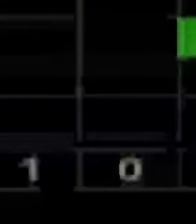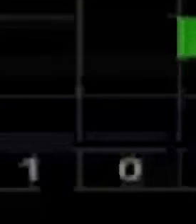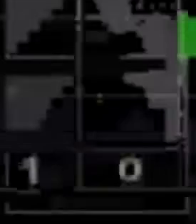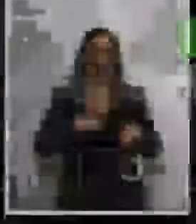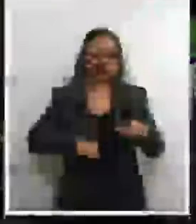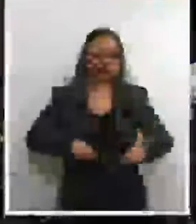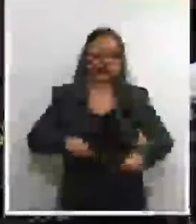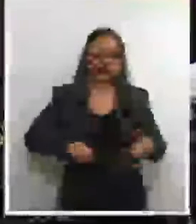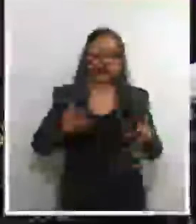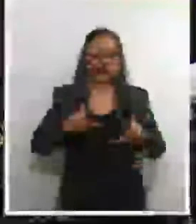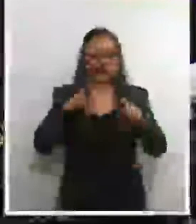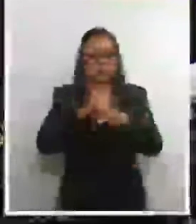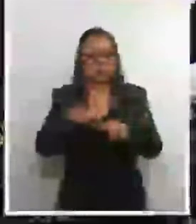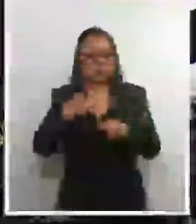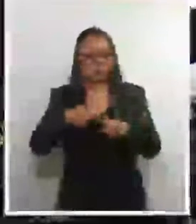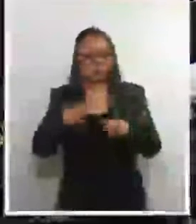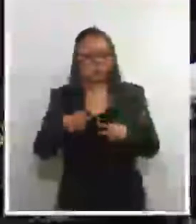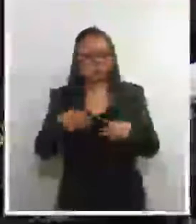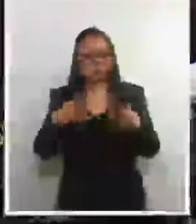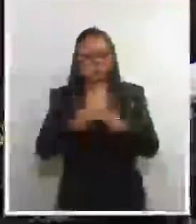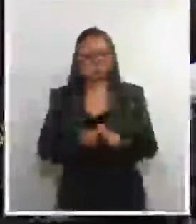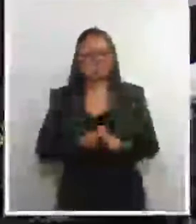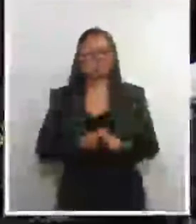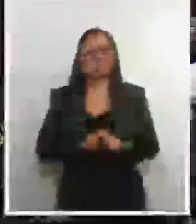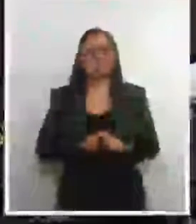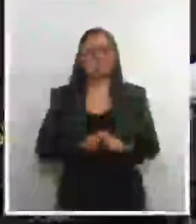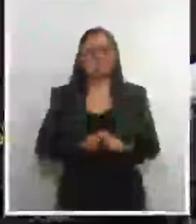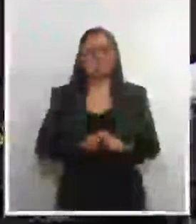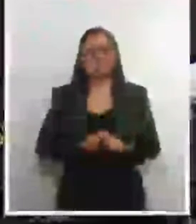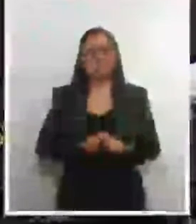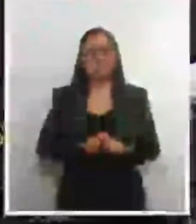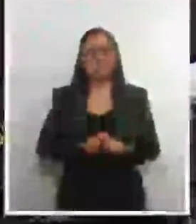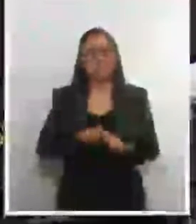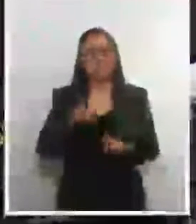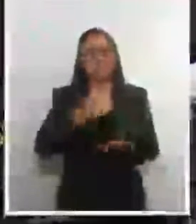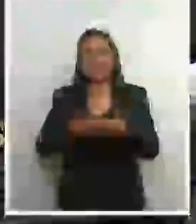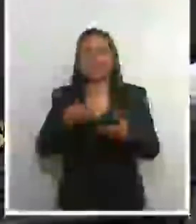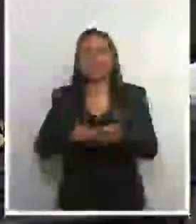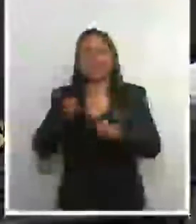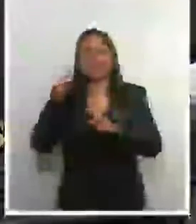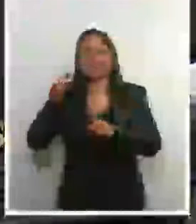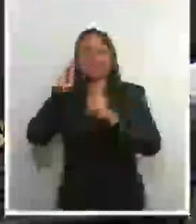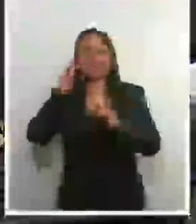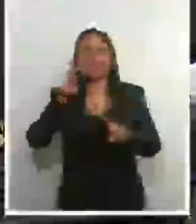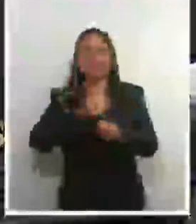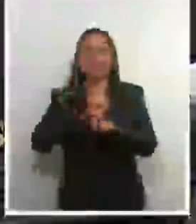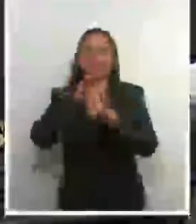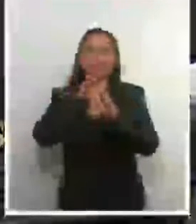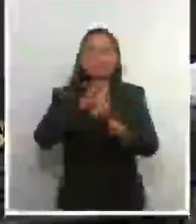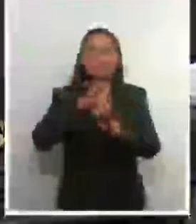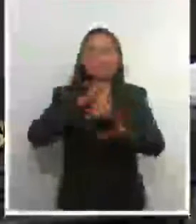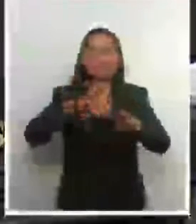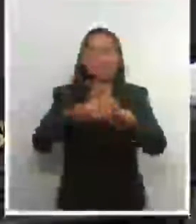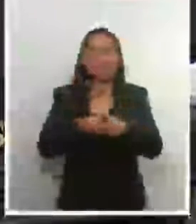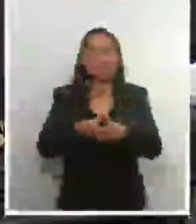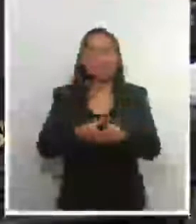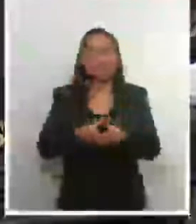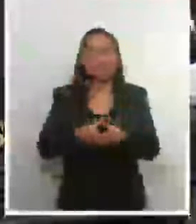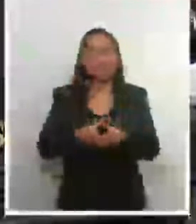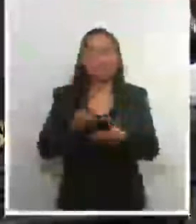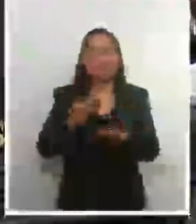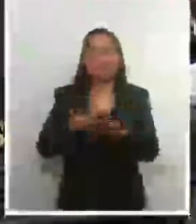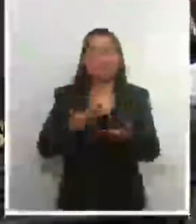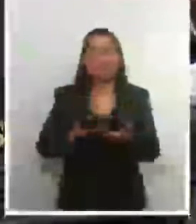llevan a cabo las fuerzas políticas y las de seguridad privada. En este momento lo invito a escuchar qué